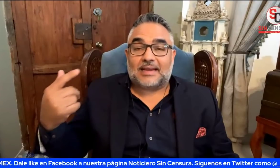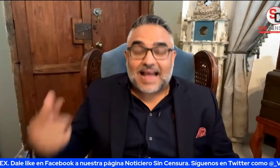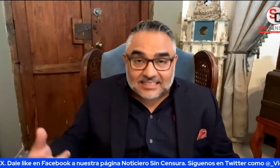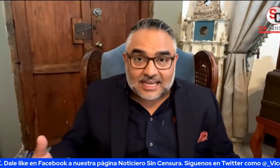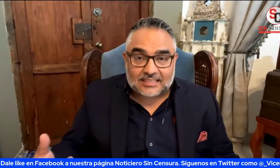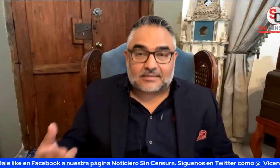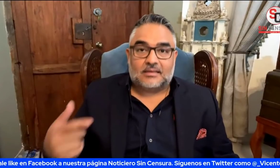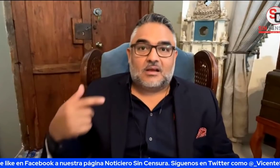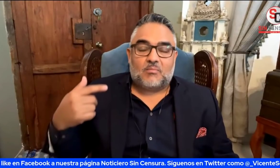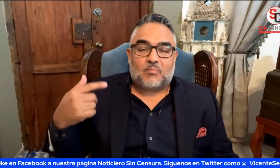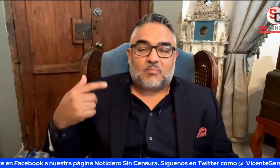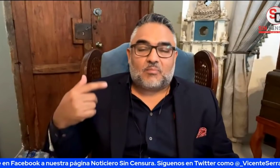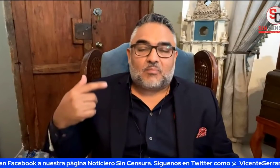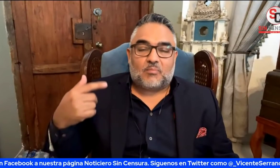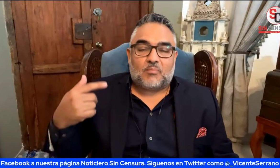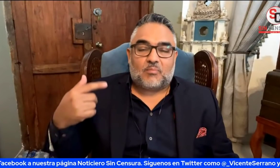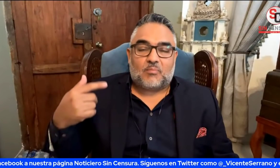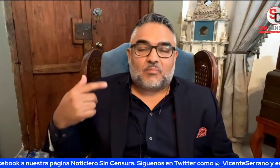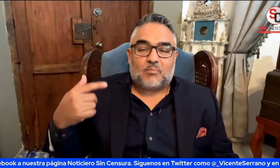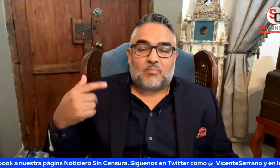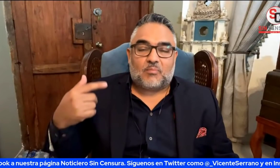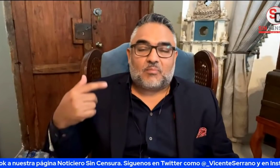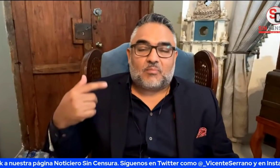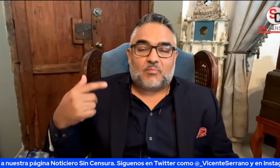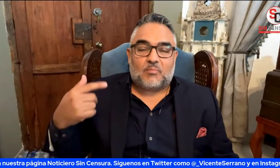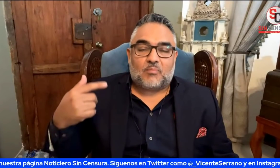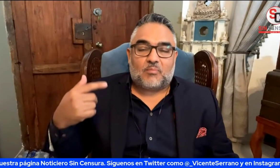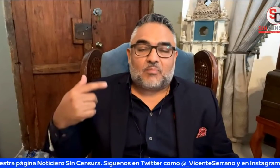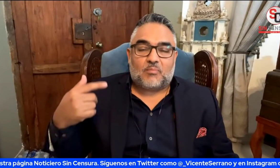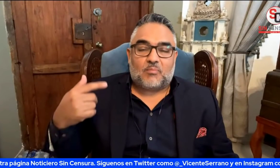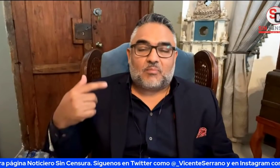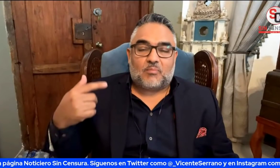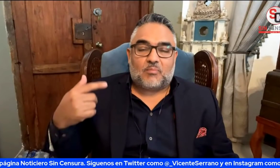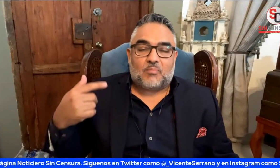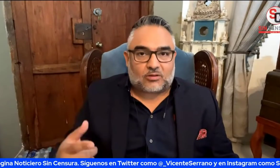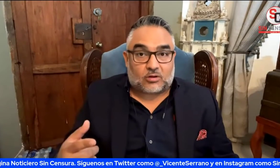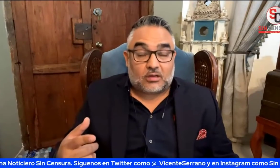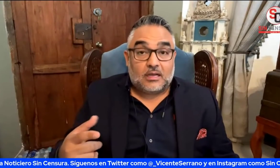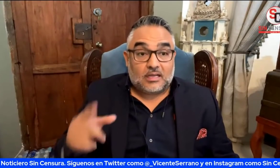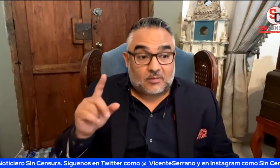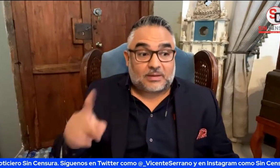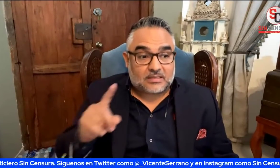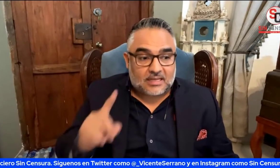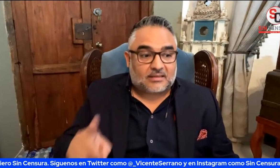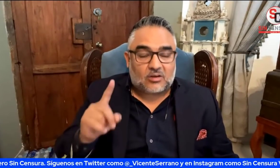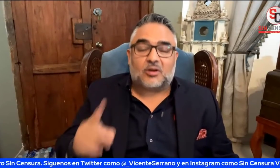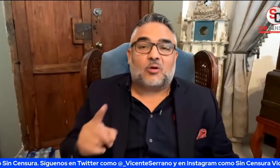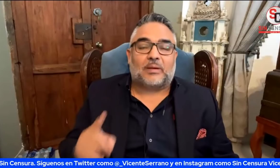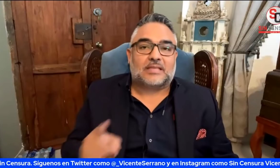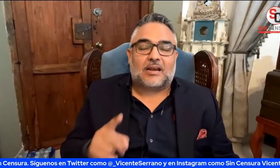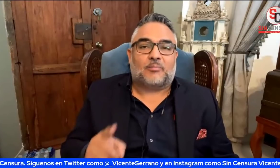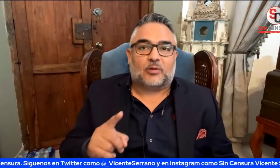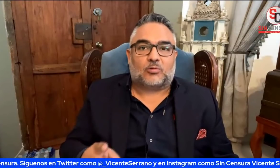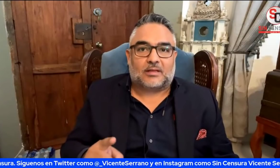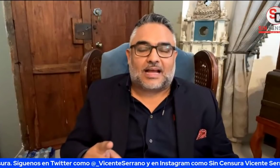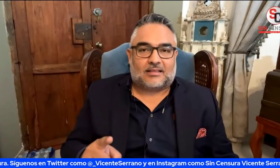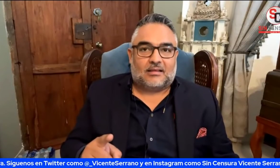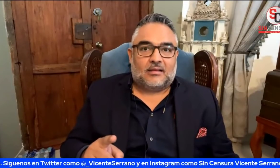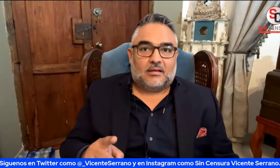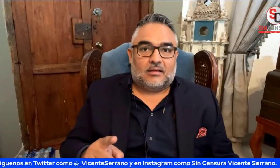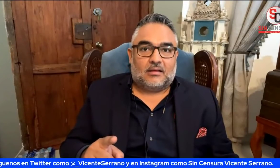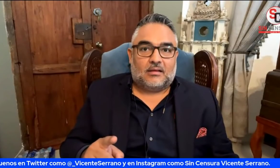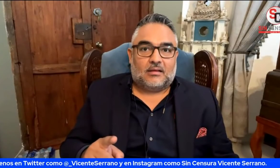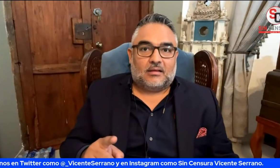disque amenazas por parte del presidente Andrés Manuel López Obrador. Y el presidente no dejó pasar la